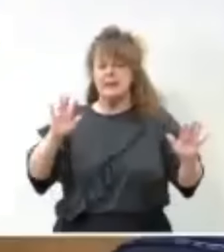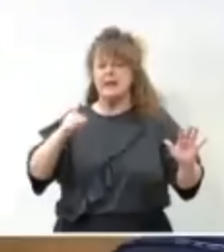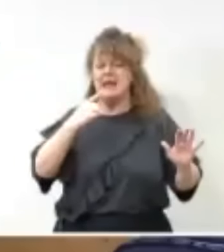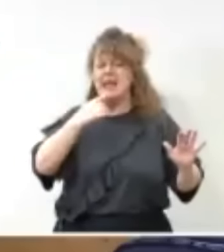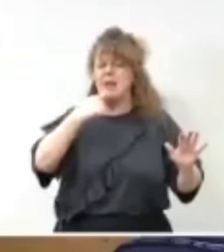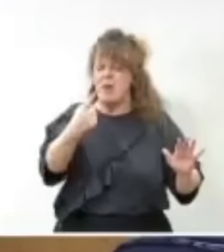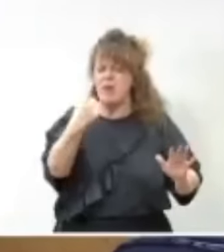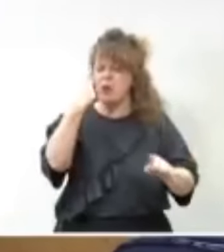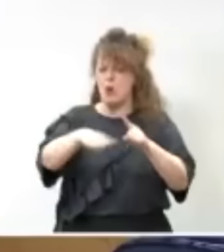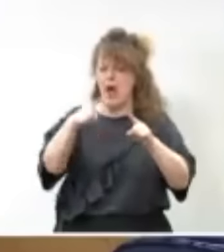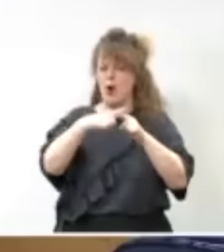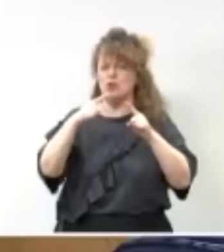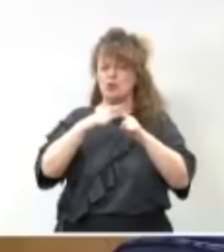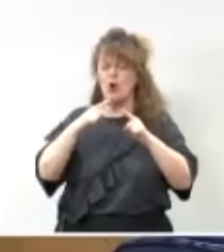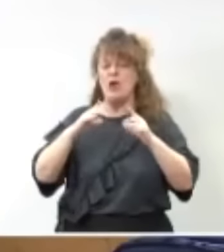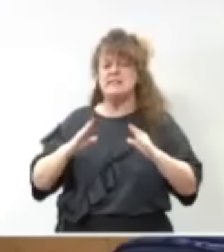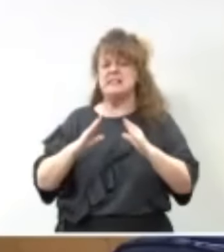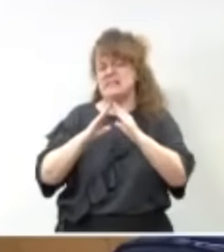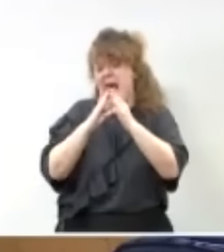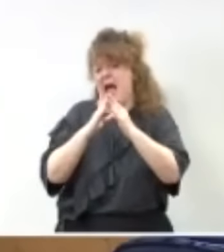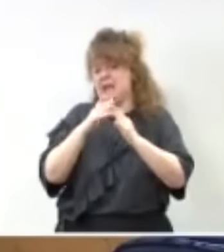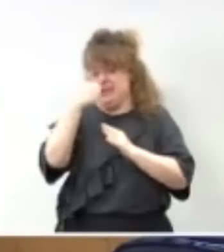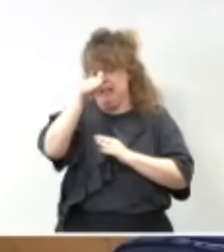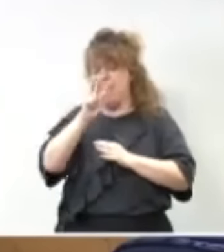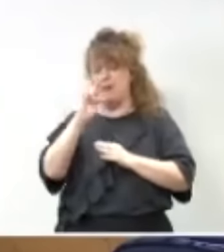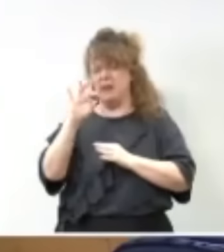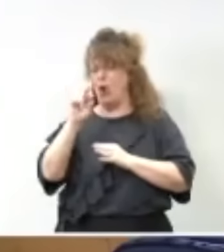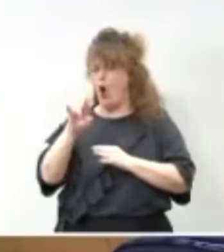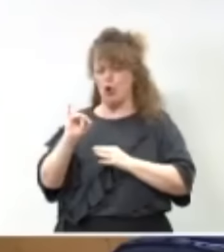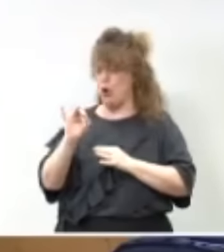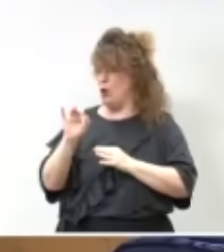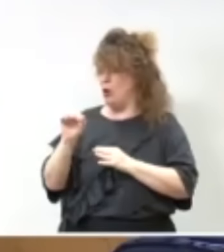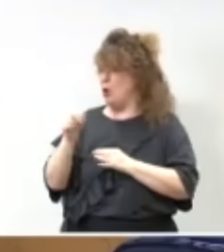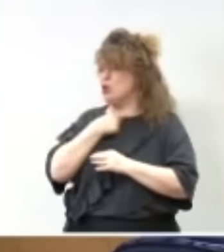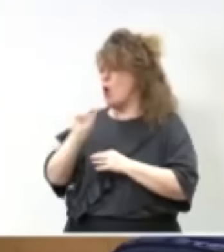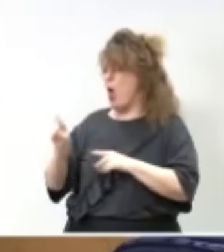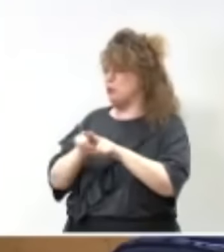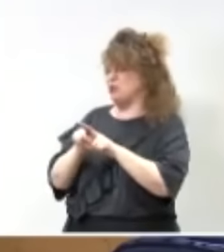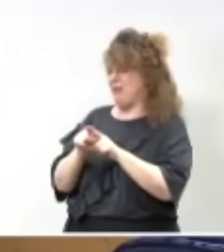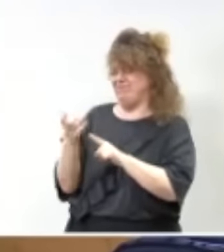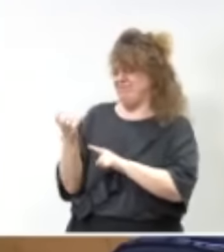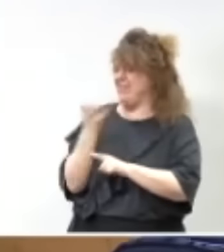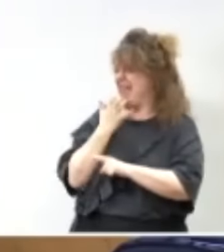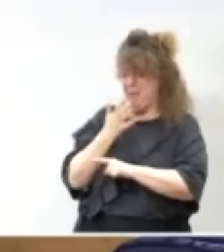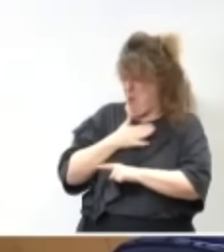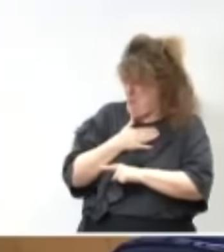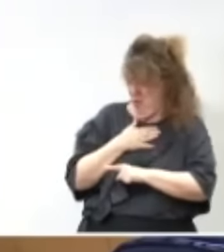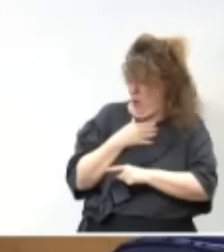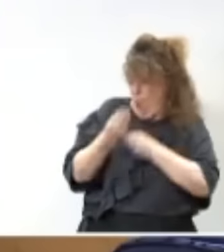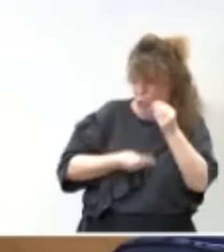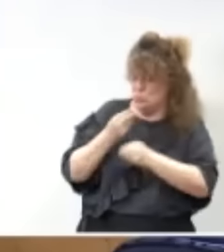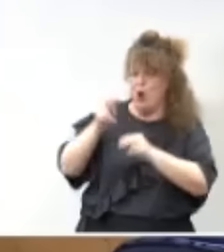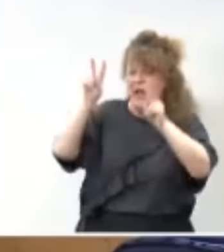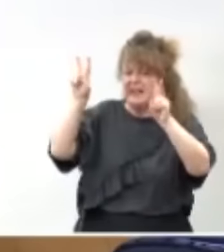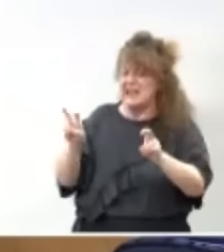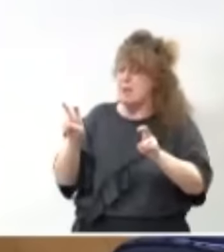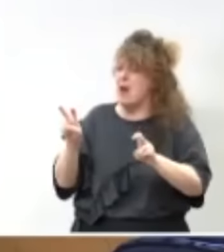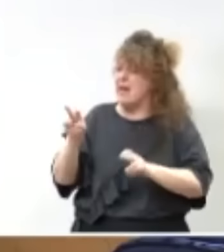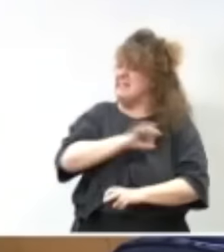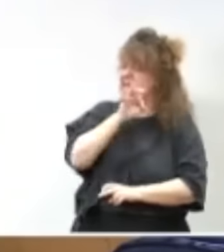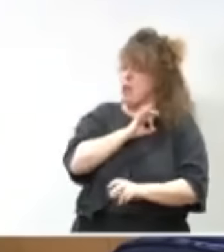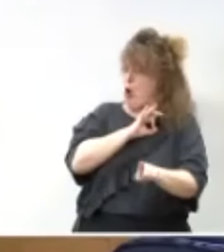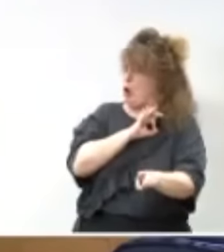le voy a decir una cosa, señor San Vittorio. No les ha gustado a ustedes el epíteto que he utilizado en relación con este